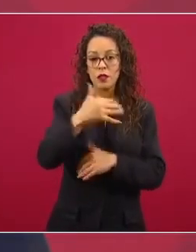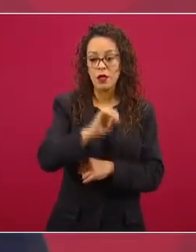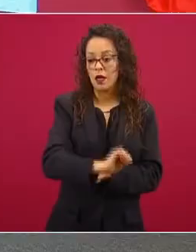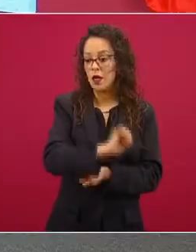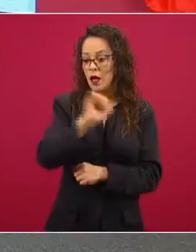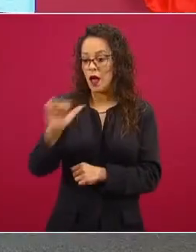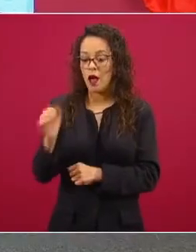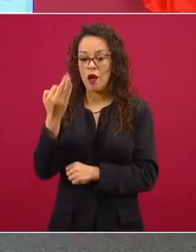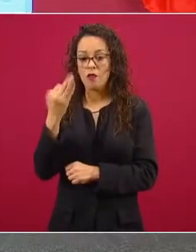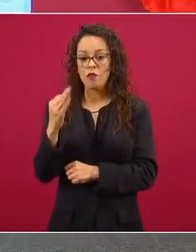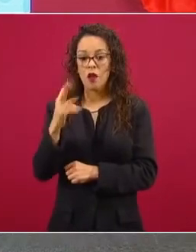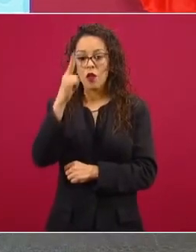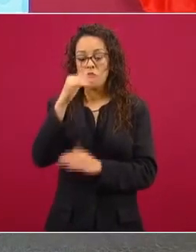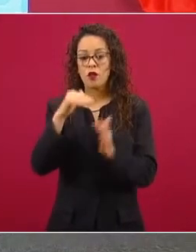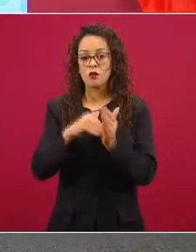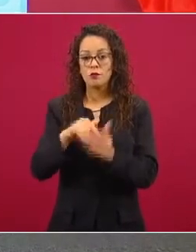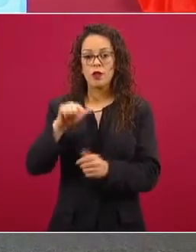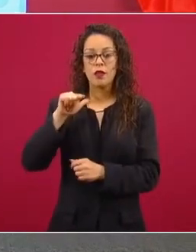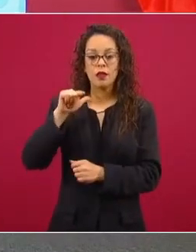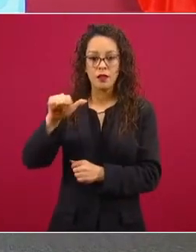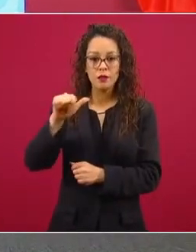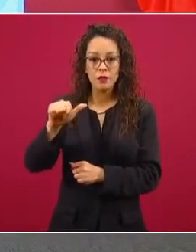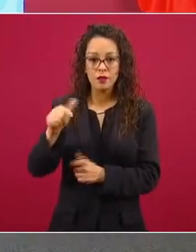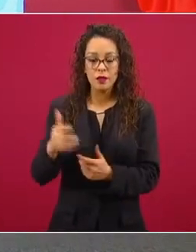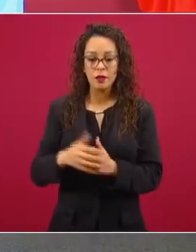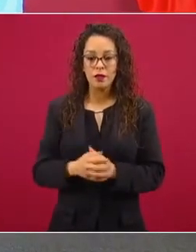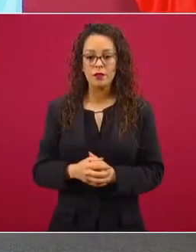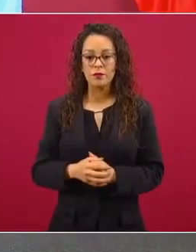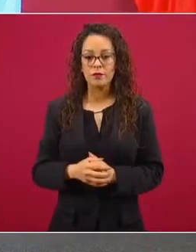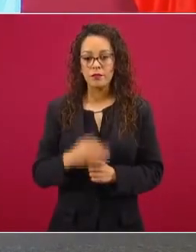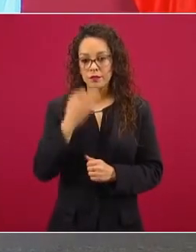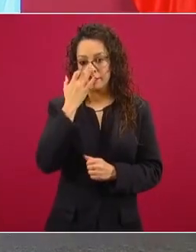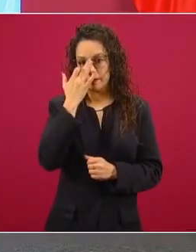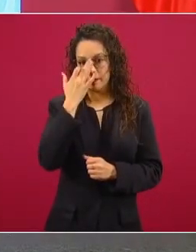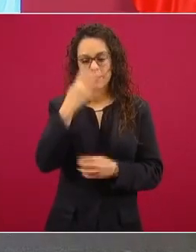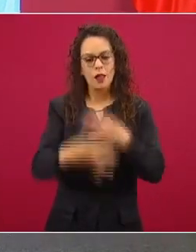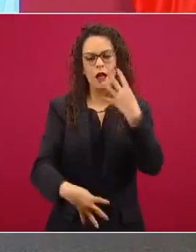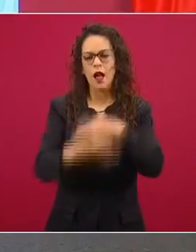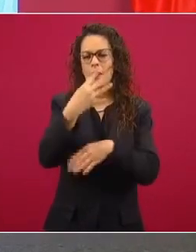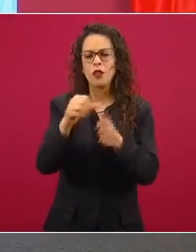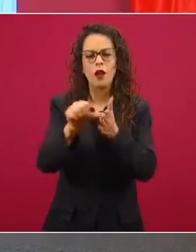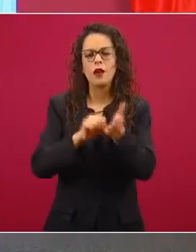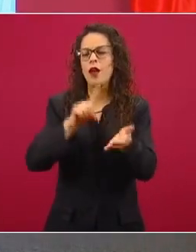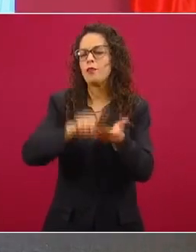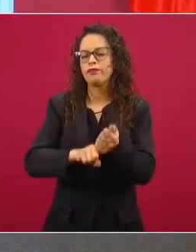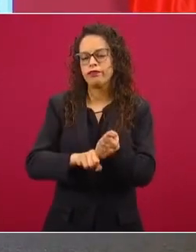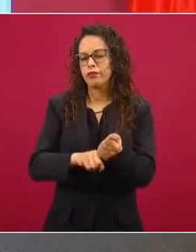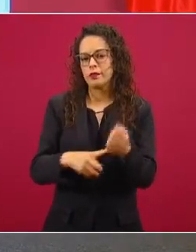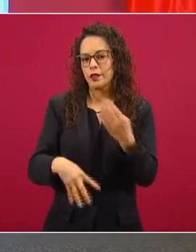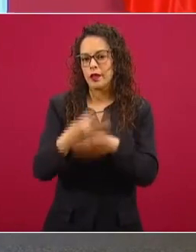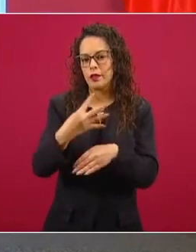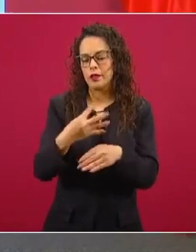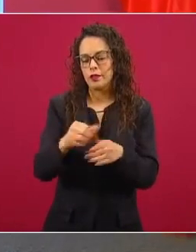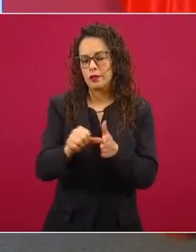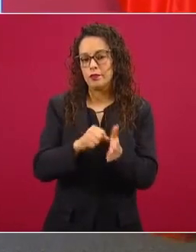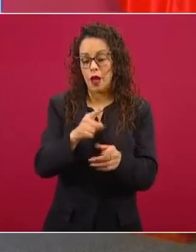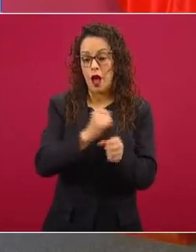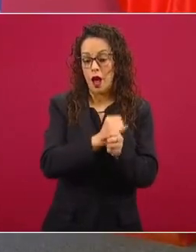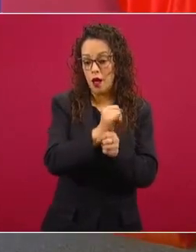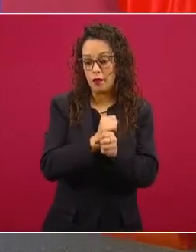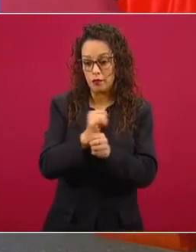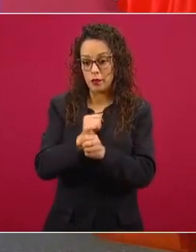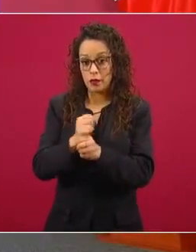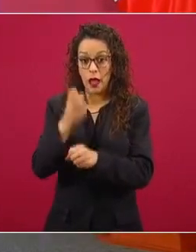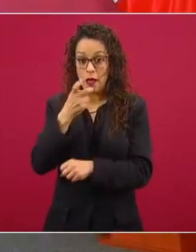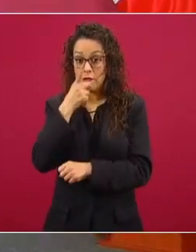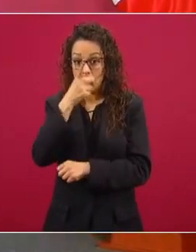todo el 16 y dos meses más, son 14 meses de investigación, de acuerdo a ese documento.